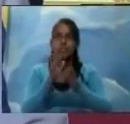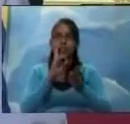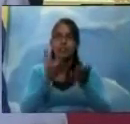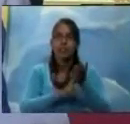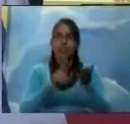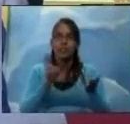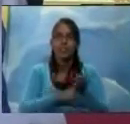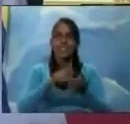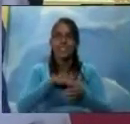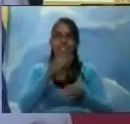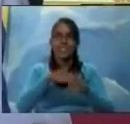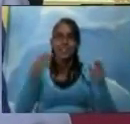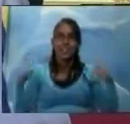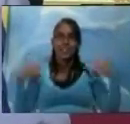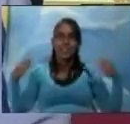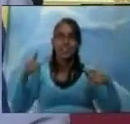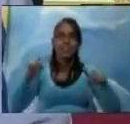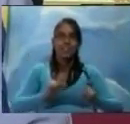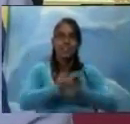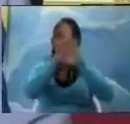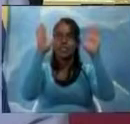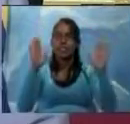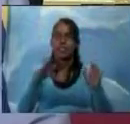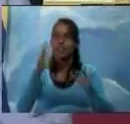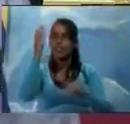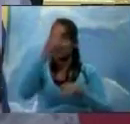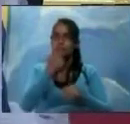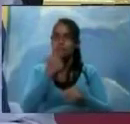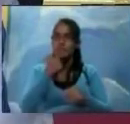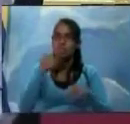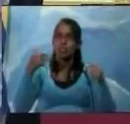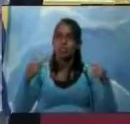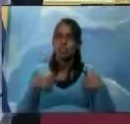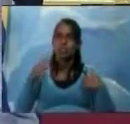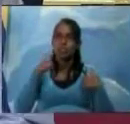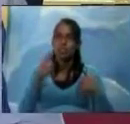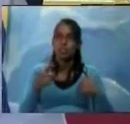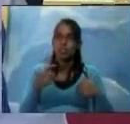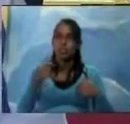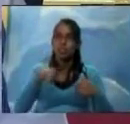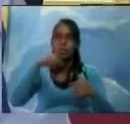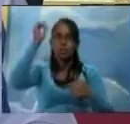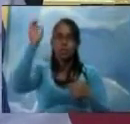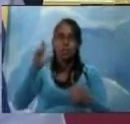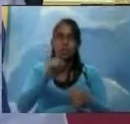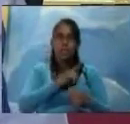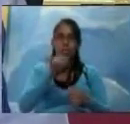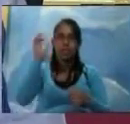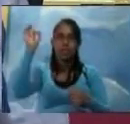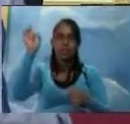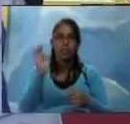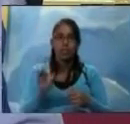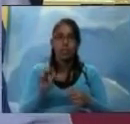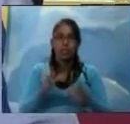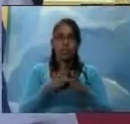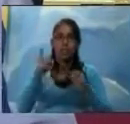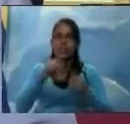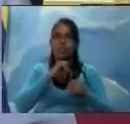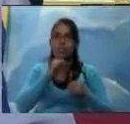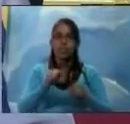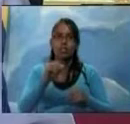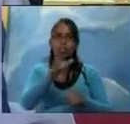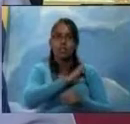alegres con esta palabra, porque es una palabra hermosa. Yo, dijera yo como predicador de la palabra del Señor, Aquí lo que hay es que